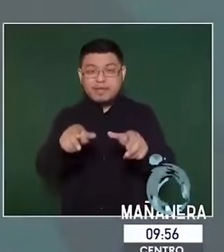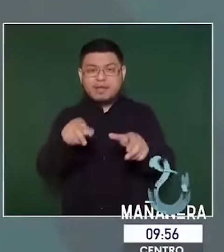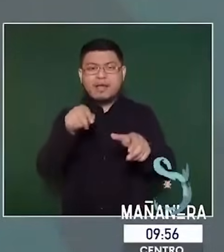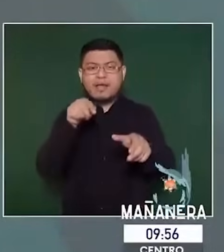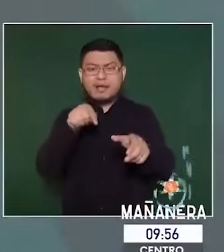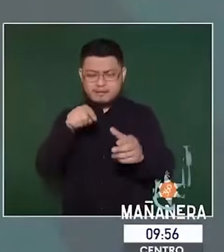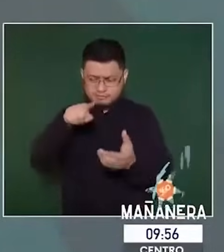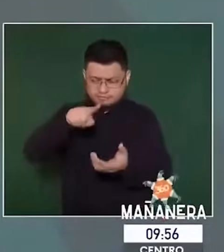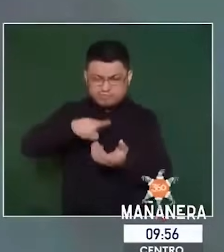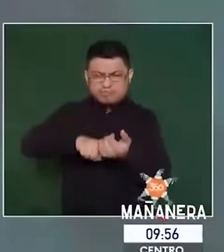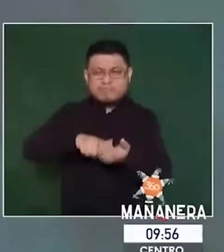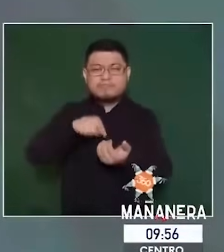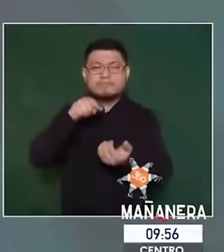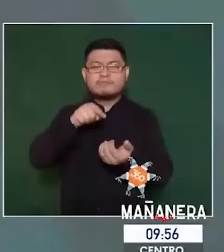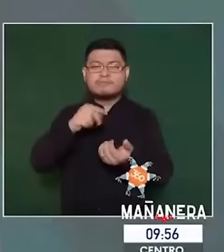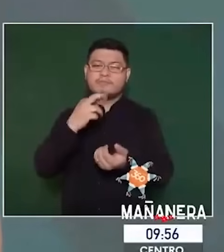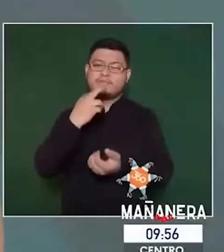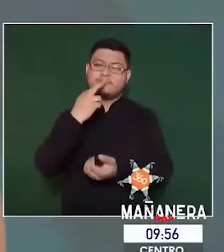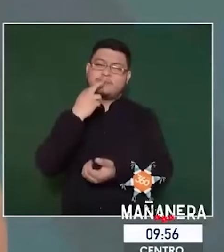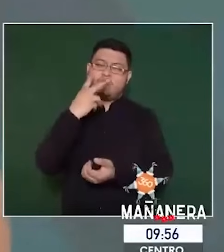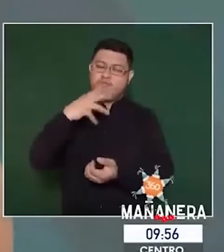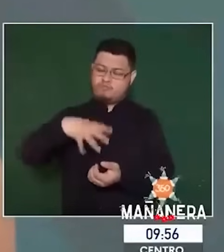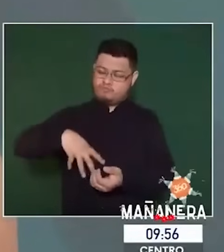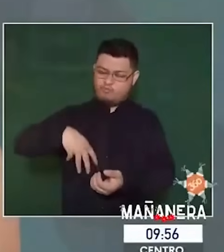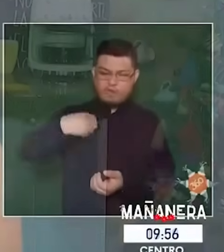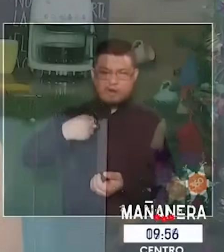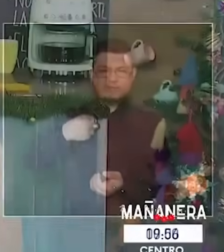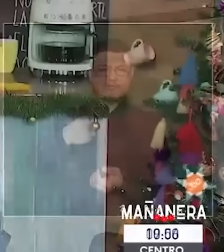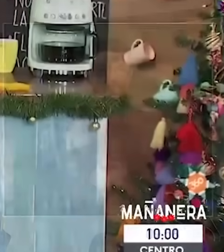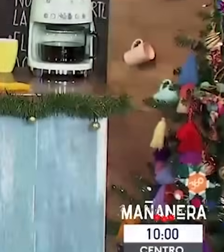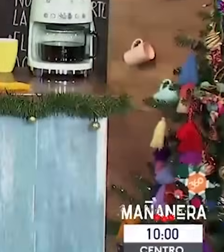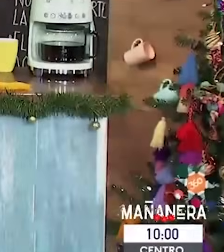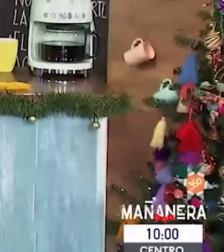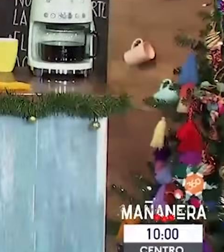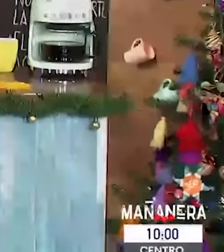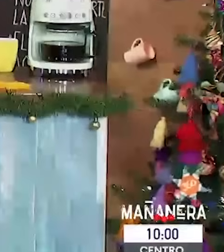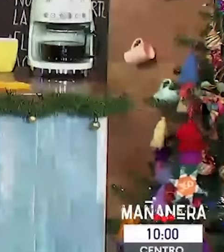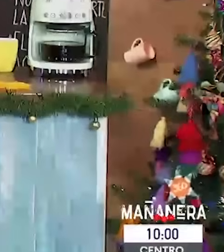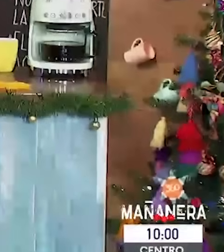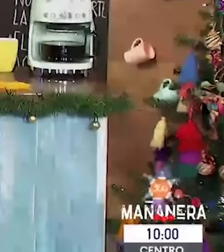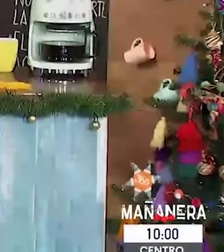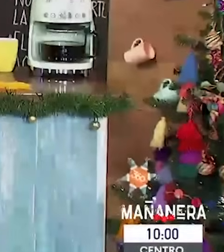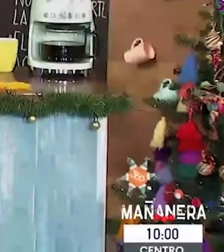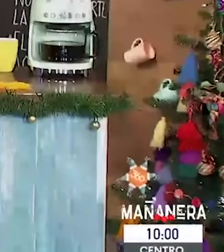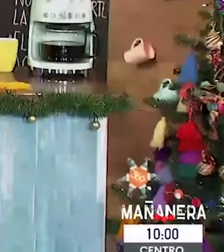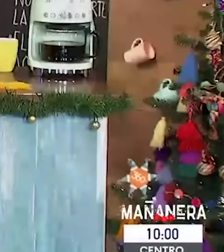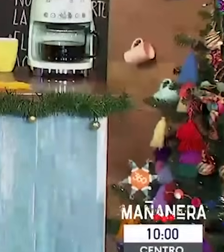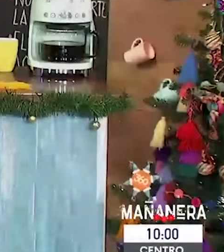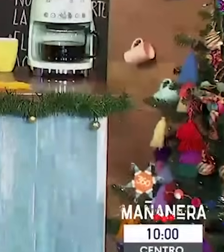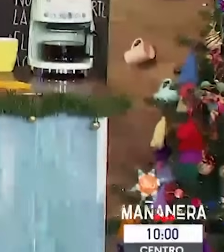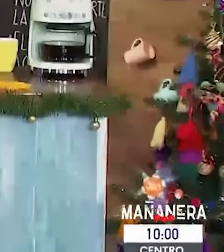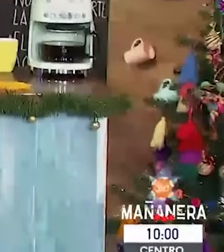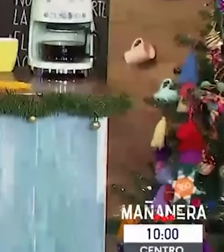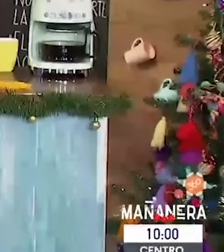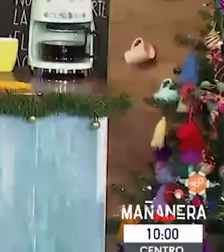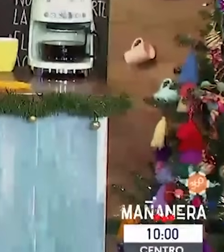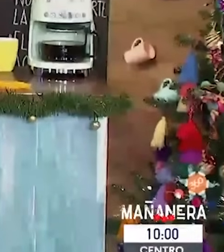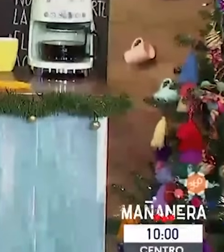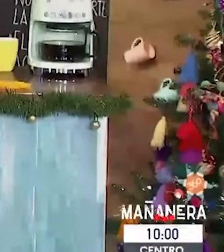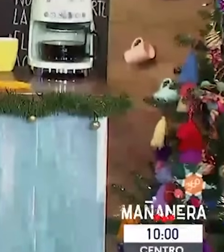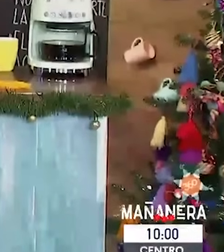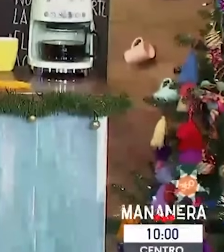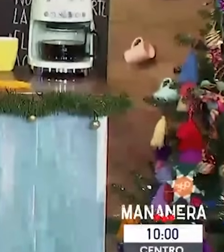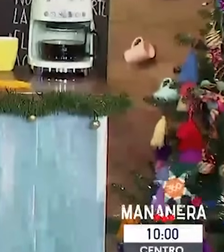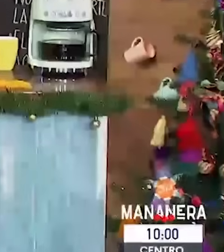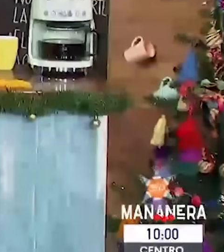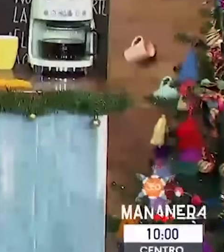avanzando lo mejor de México, su corazón. Presidenta, también es un día de derrota para aquellos que llenaron de infodemia y de